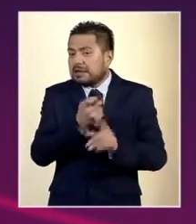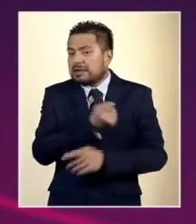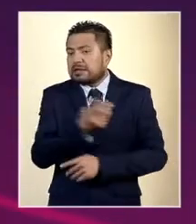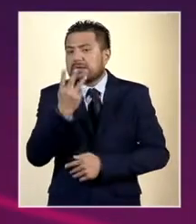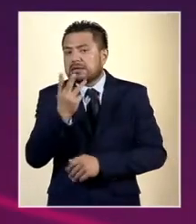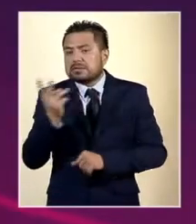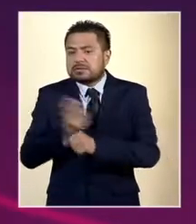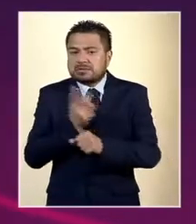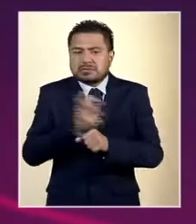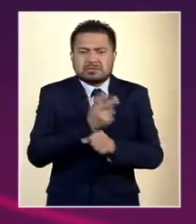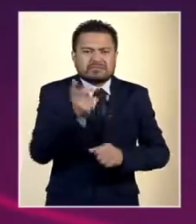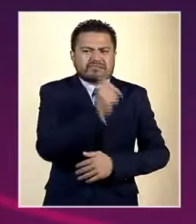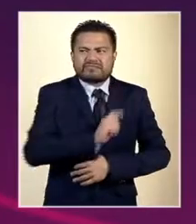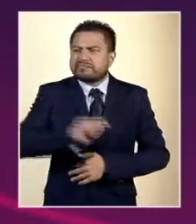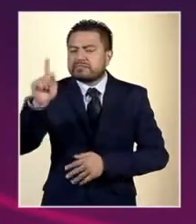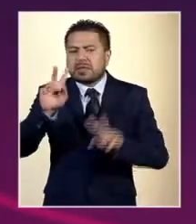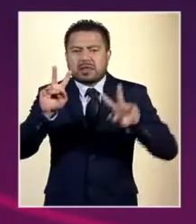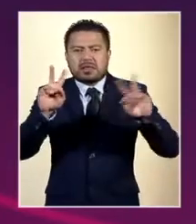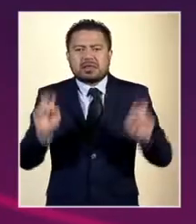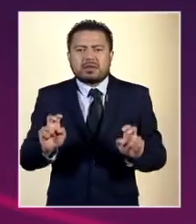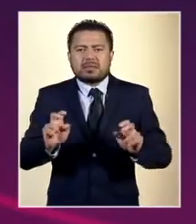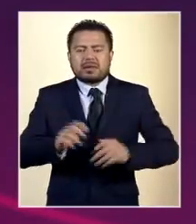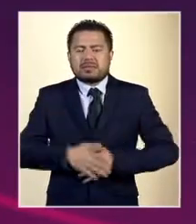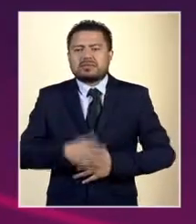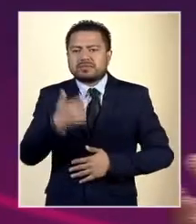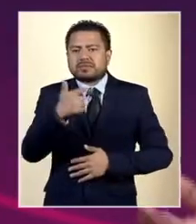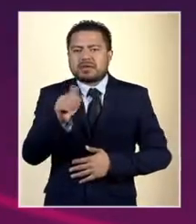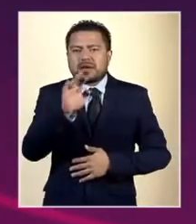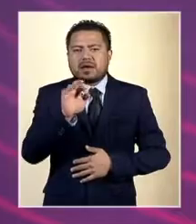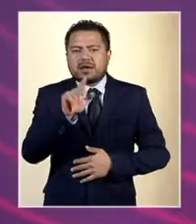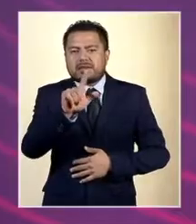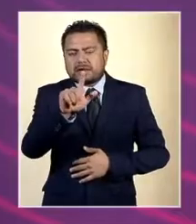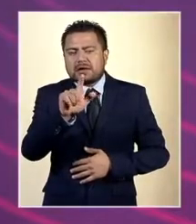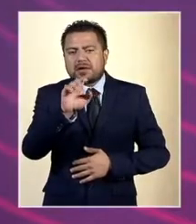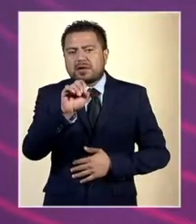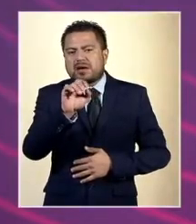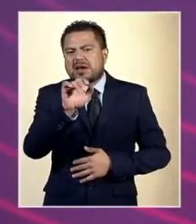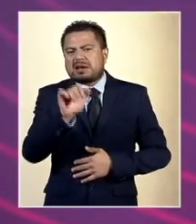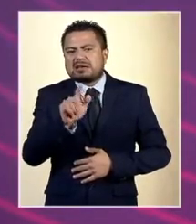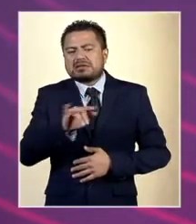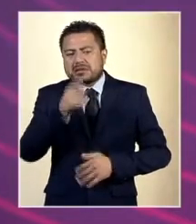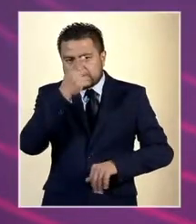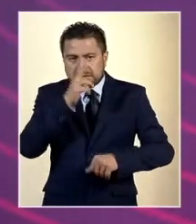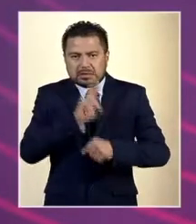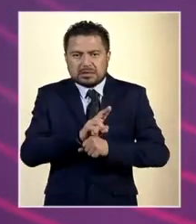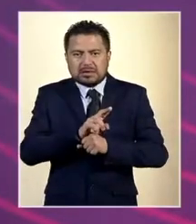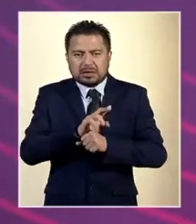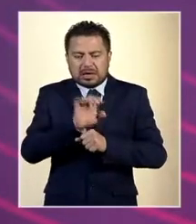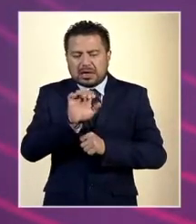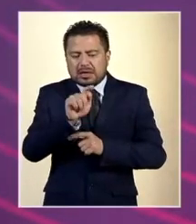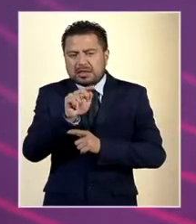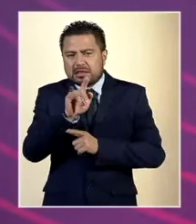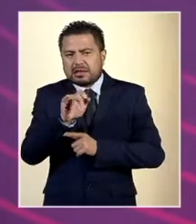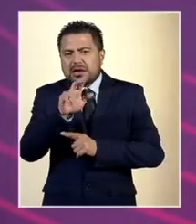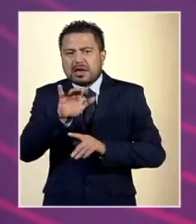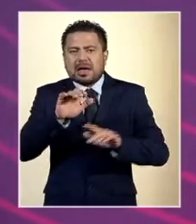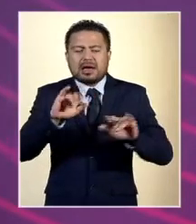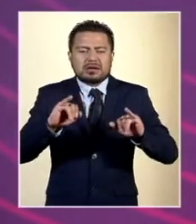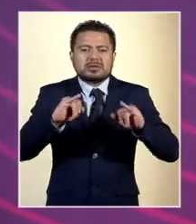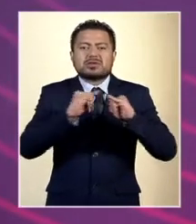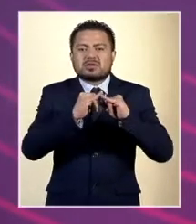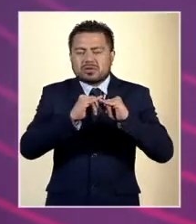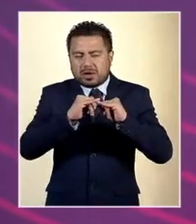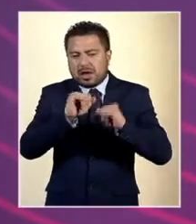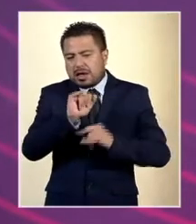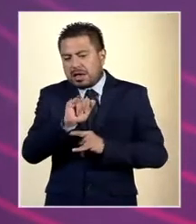3 invitados expertos en el tema. Gabriel Rojas Arenaza, que es director de Étnica, Institución de Asistencia